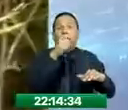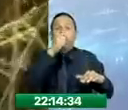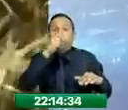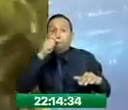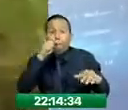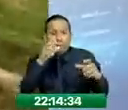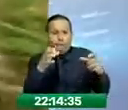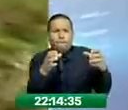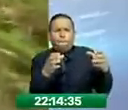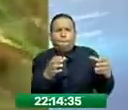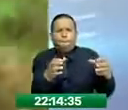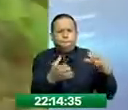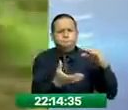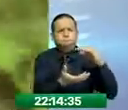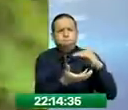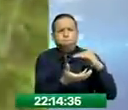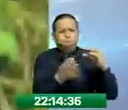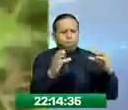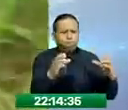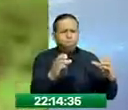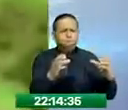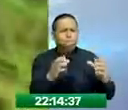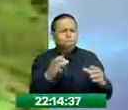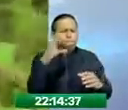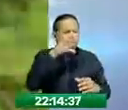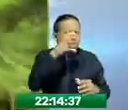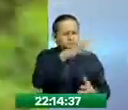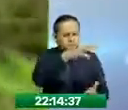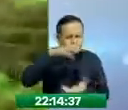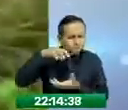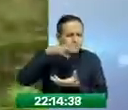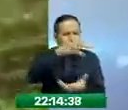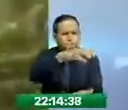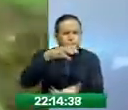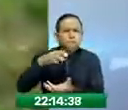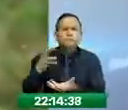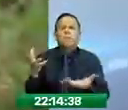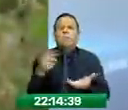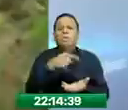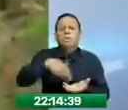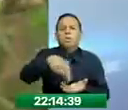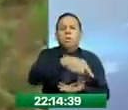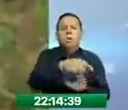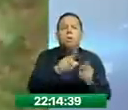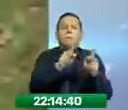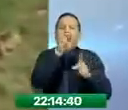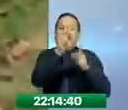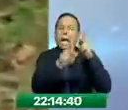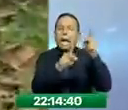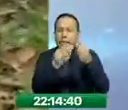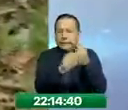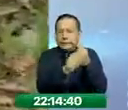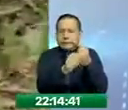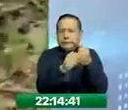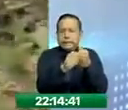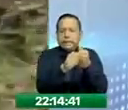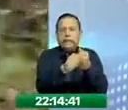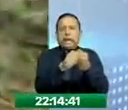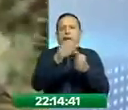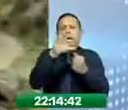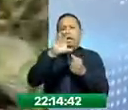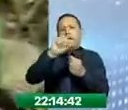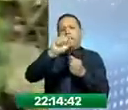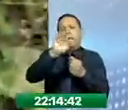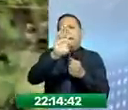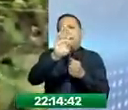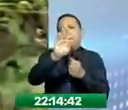forma de bloques la operación se llevó a cabo en el sector cercano a la playa de la cabulla en la provincia de manabí hasta